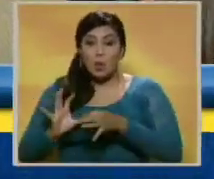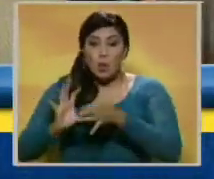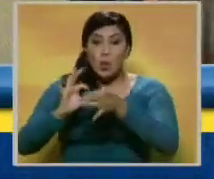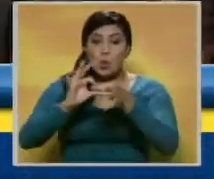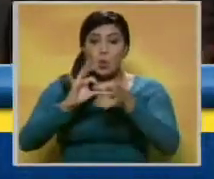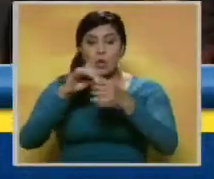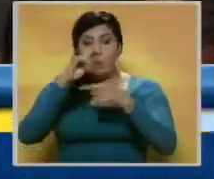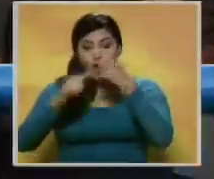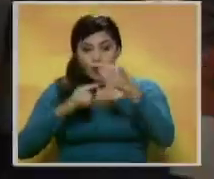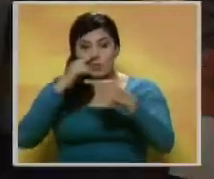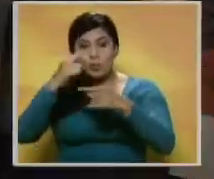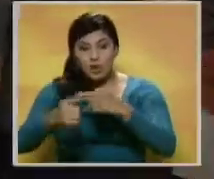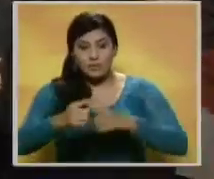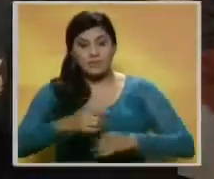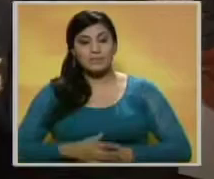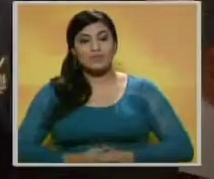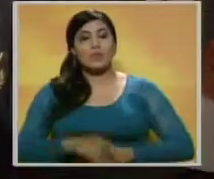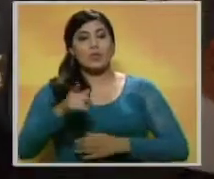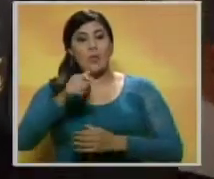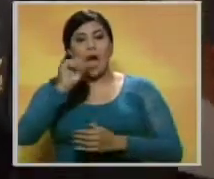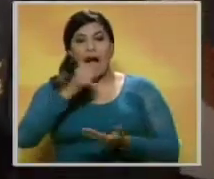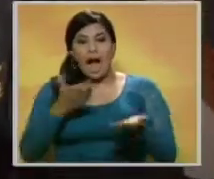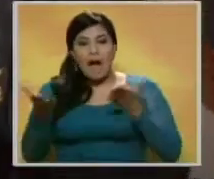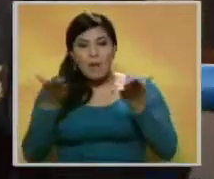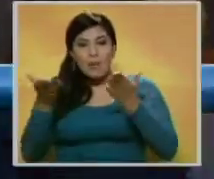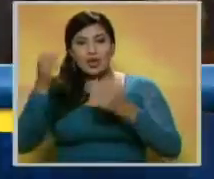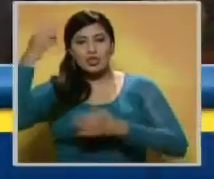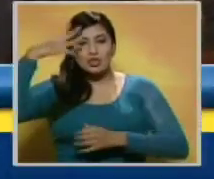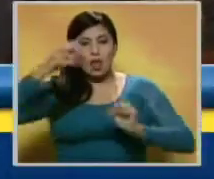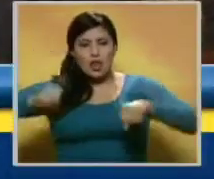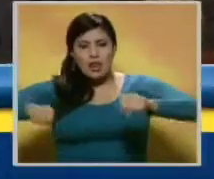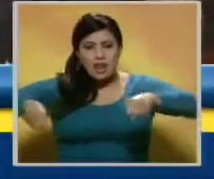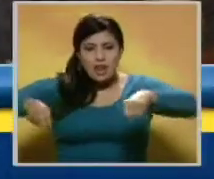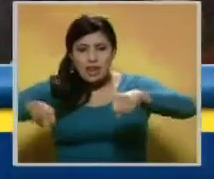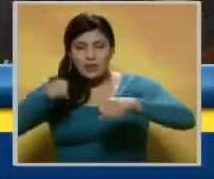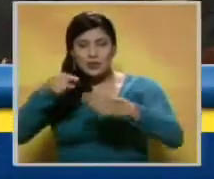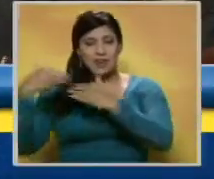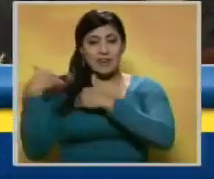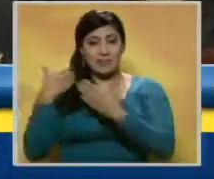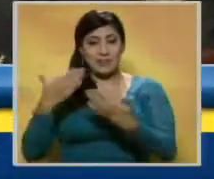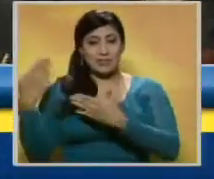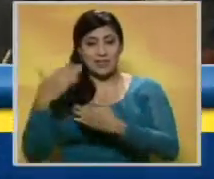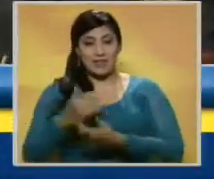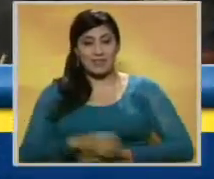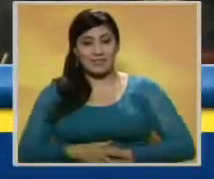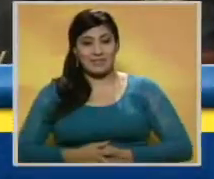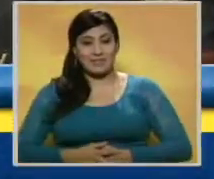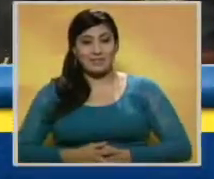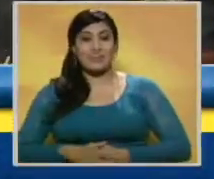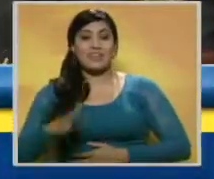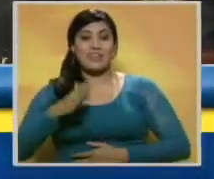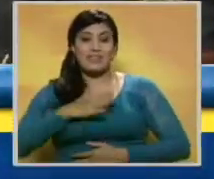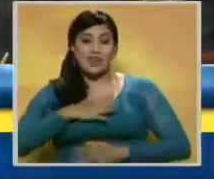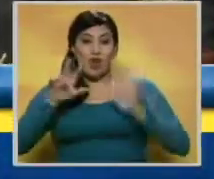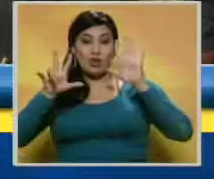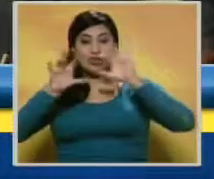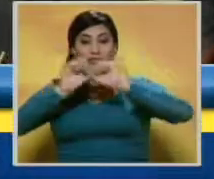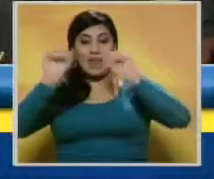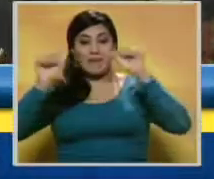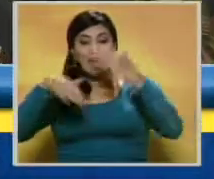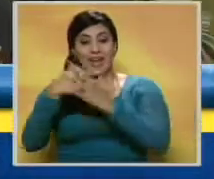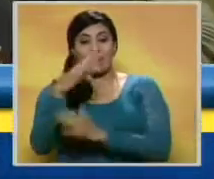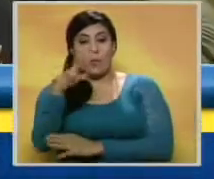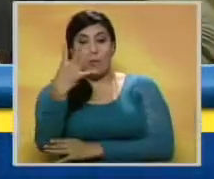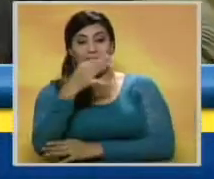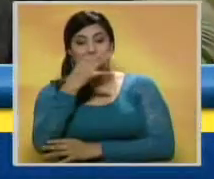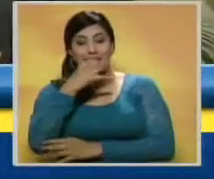todos los años. Llevando agua, sol en esa moto, cuéntanos de tu trabajo. ¿Sí? De las 8 de la mañana hasta las 4 de la